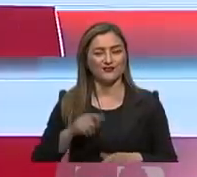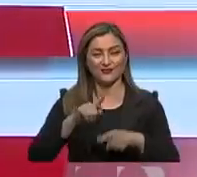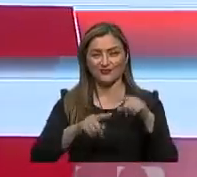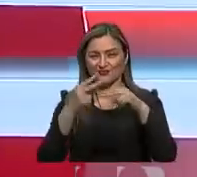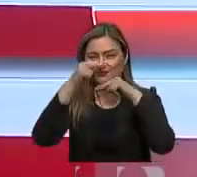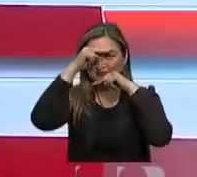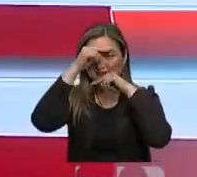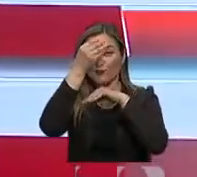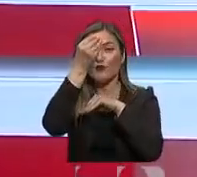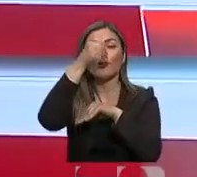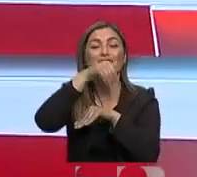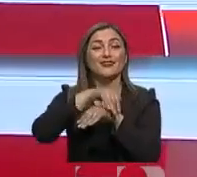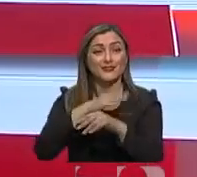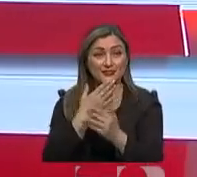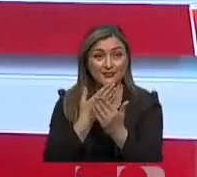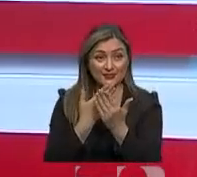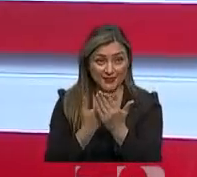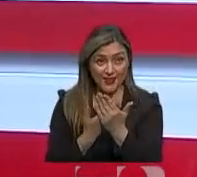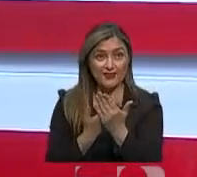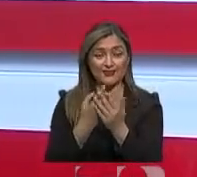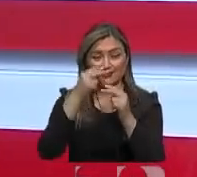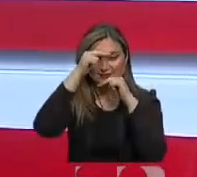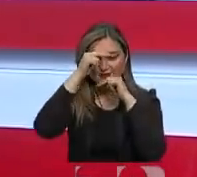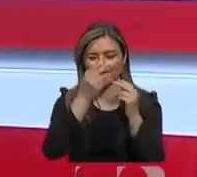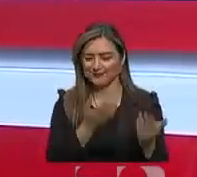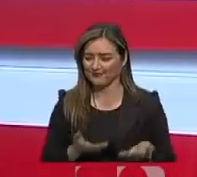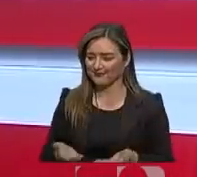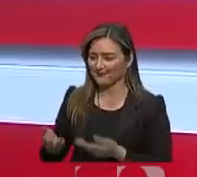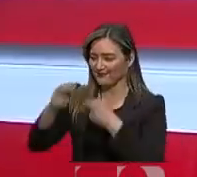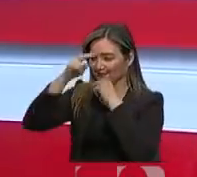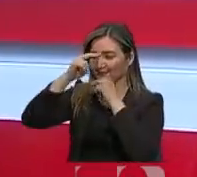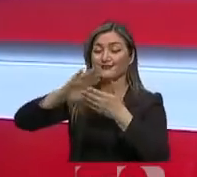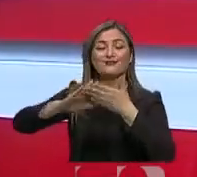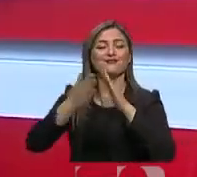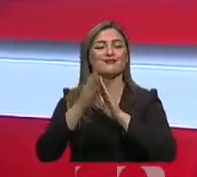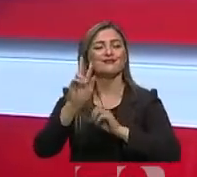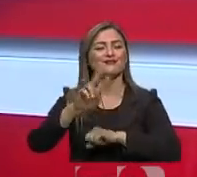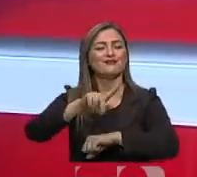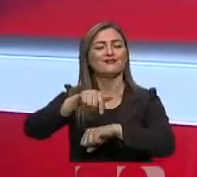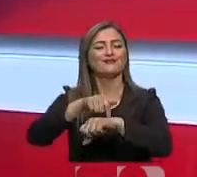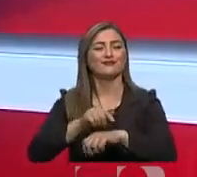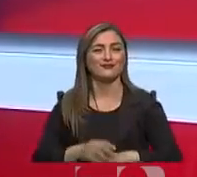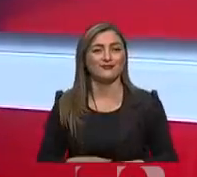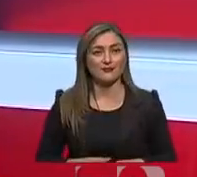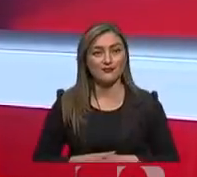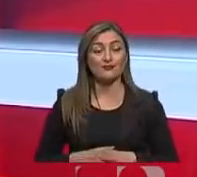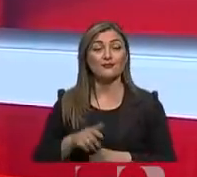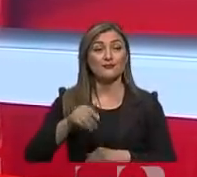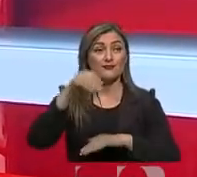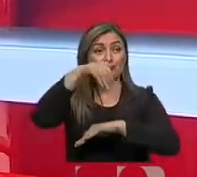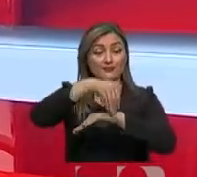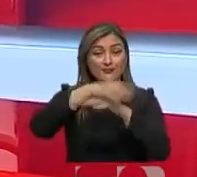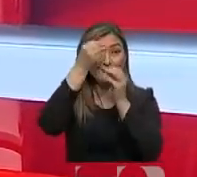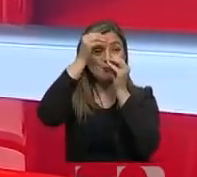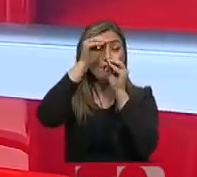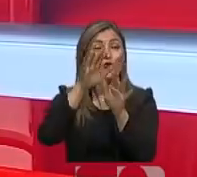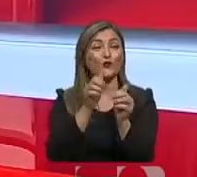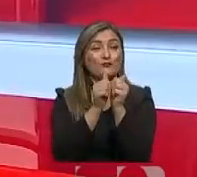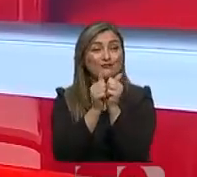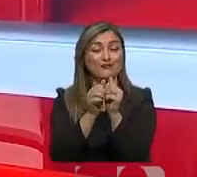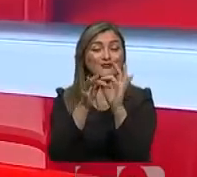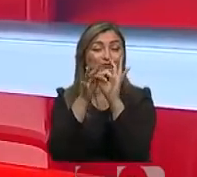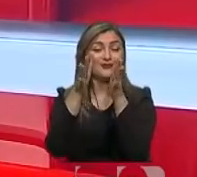Televidentes amigos, buenas tardes, gracias por estar junto a nosotros. Bienvenidos a su noticiero de la comunidad de 24 horas. En esta tarde les informo junto